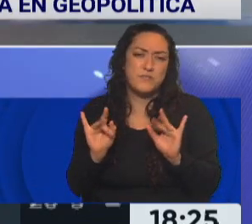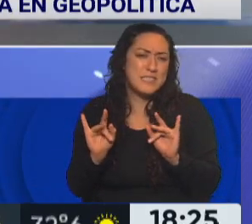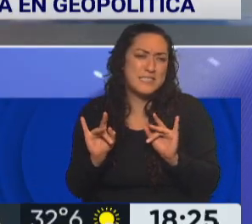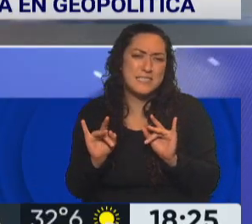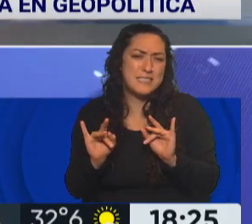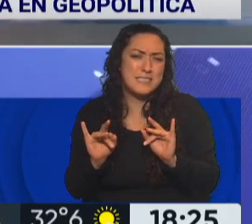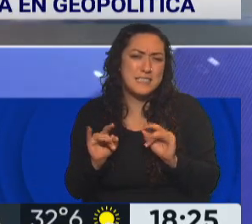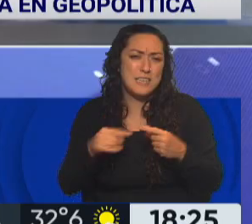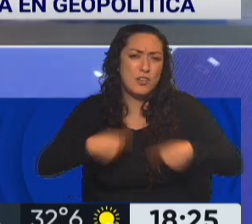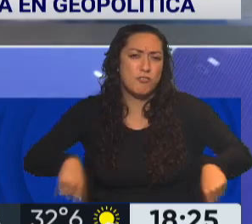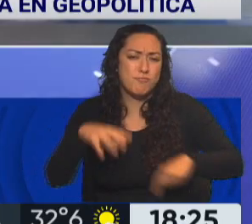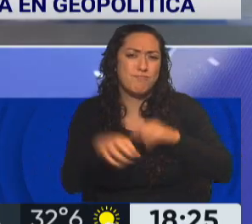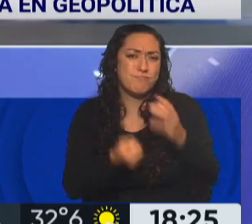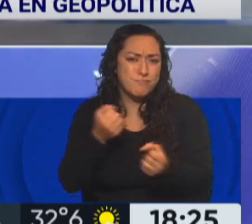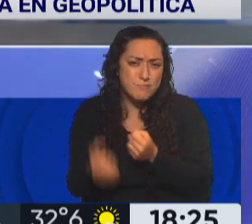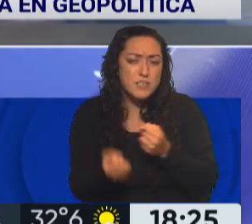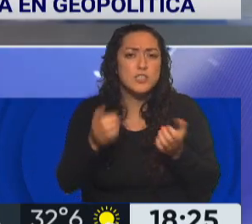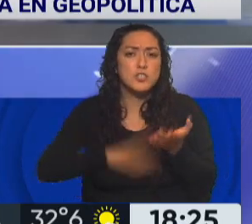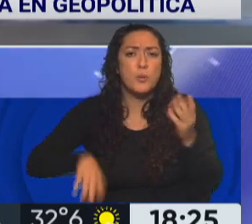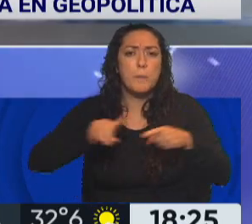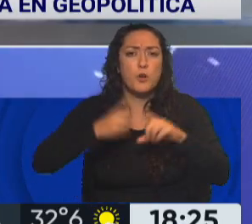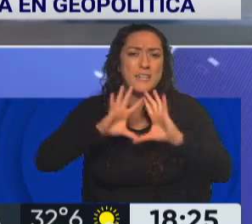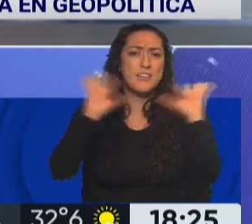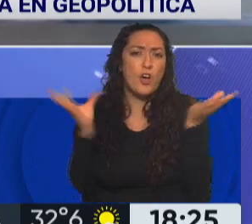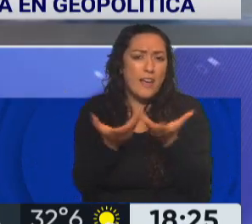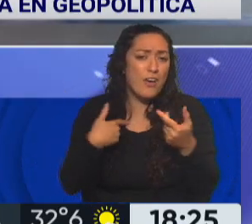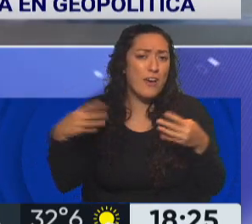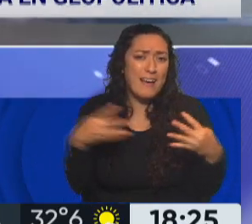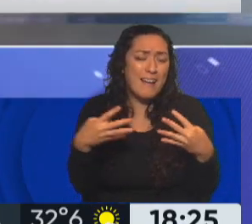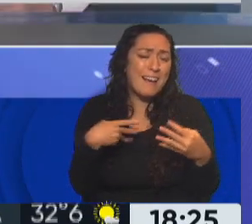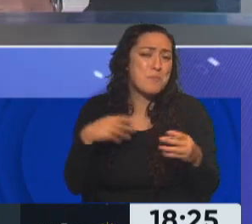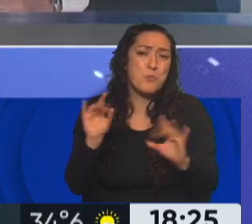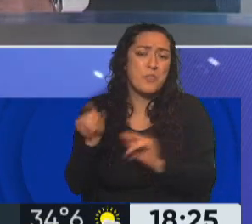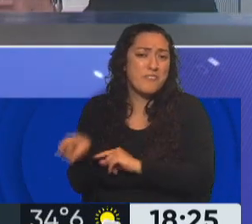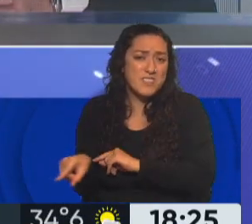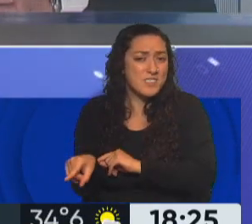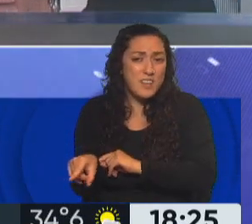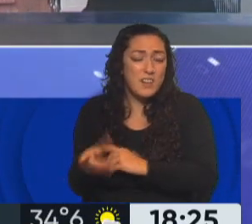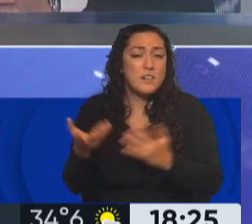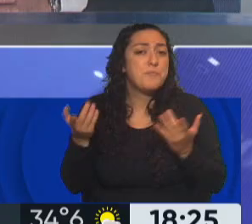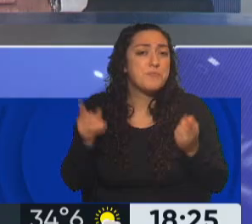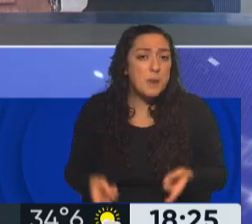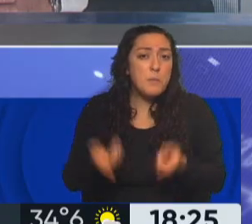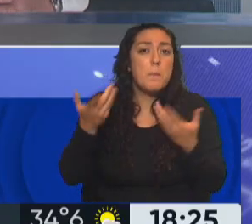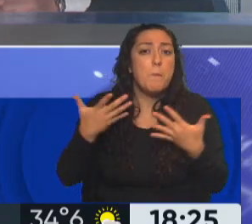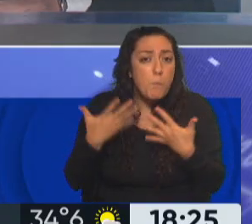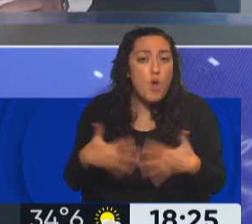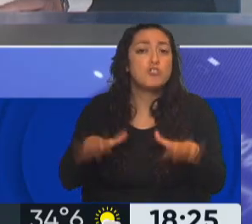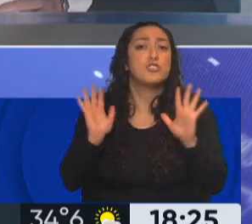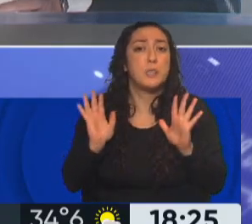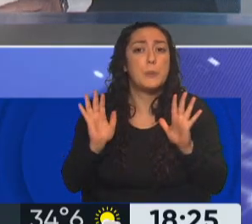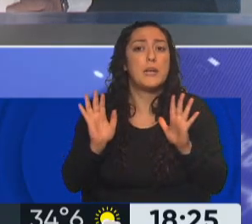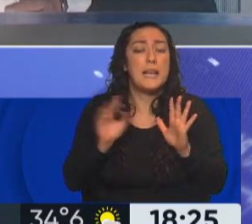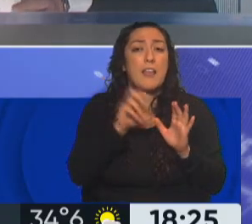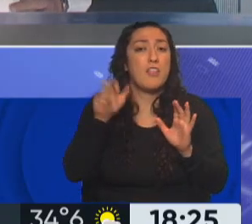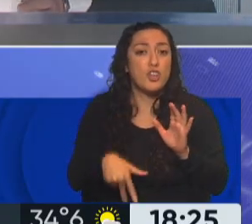ficha favorable en términos geopolíticos en esta guerra, ¿no? E incluso la posibilidad de marchar hacia la